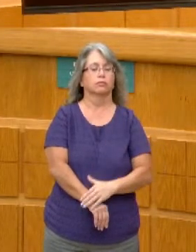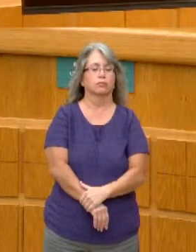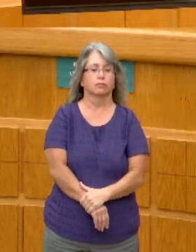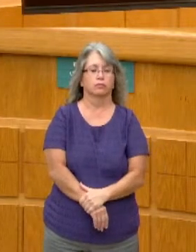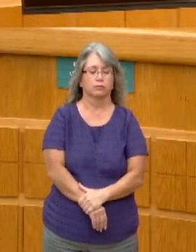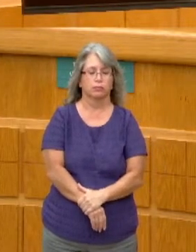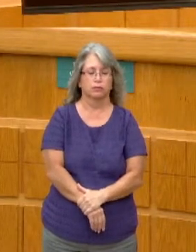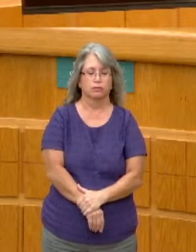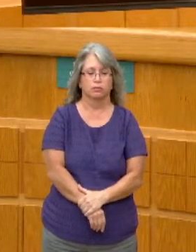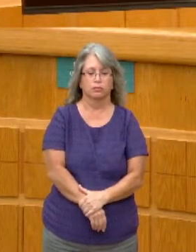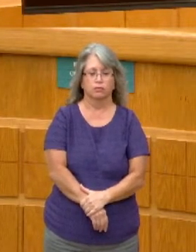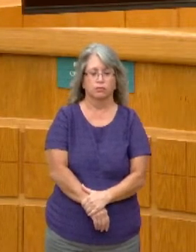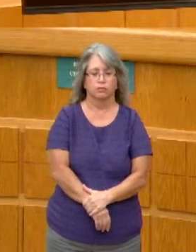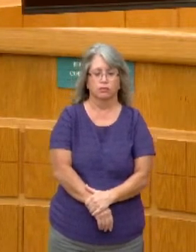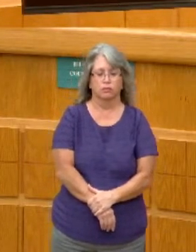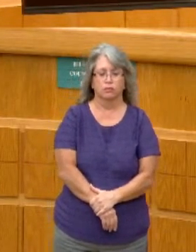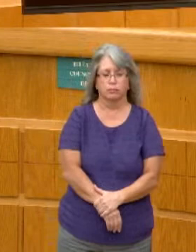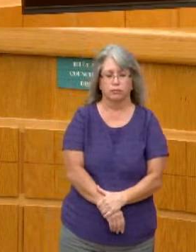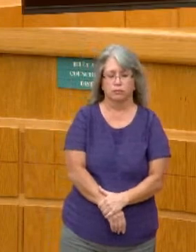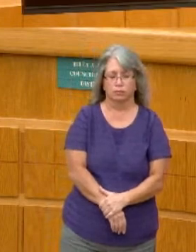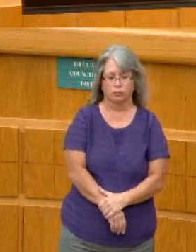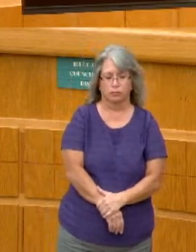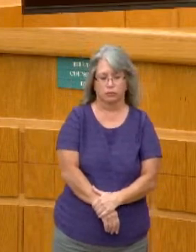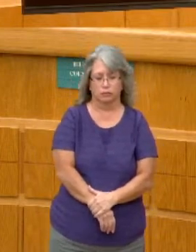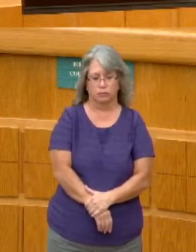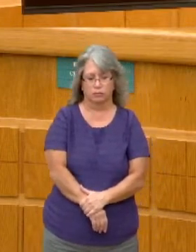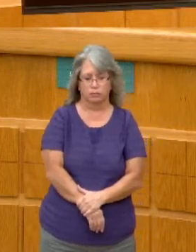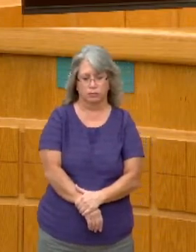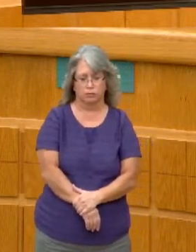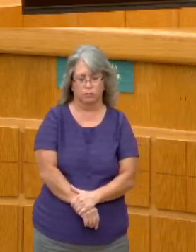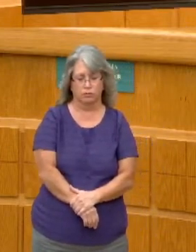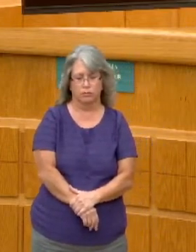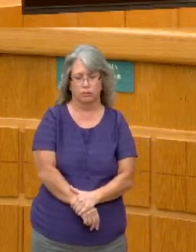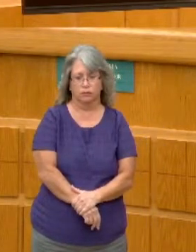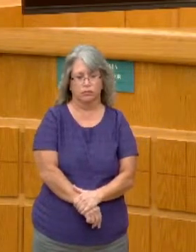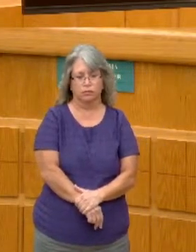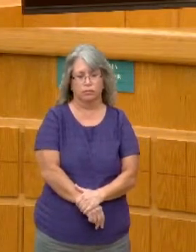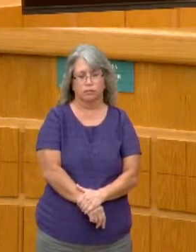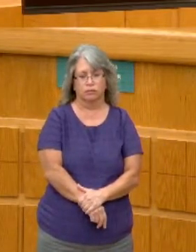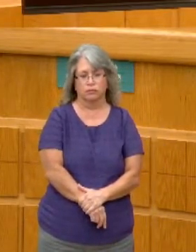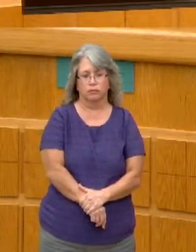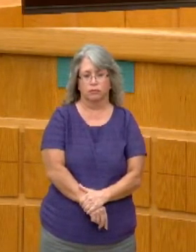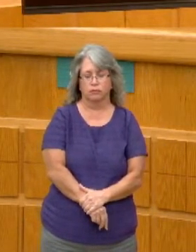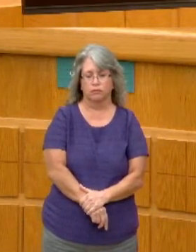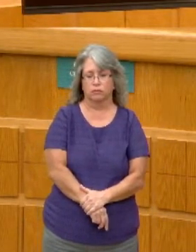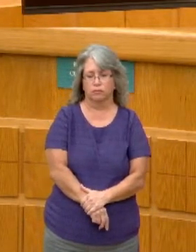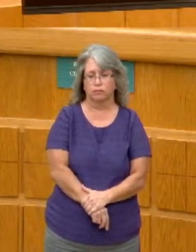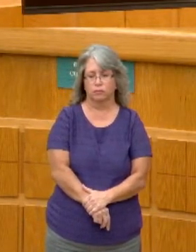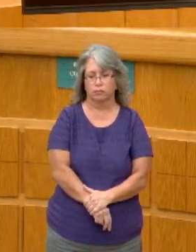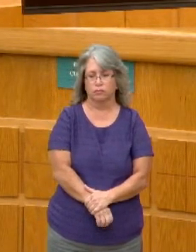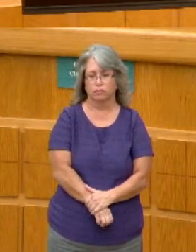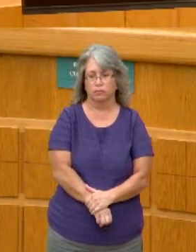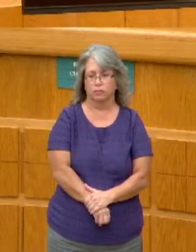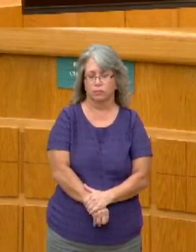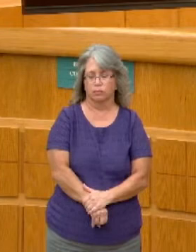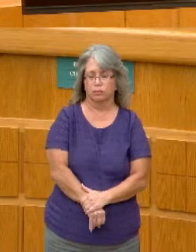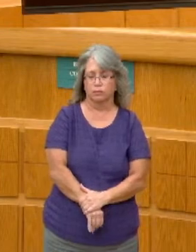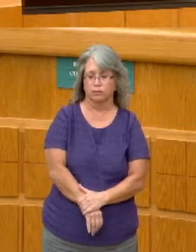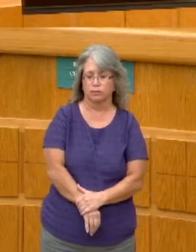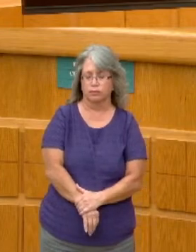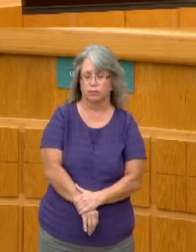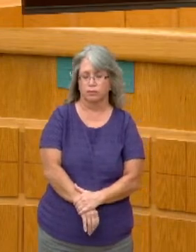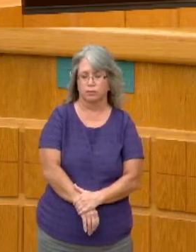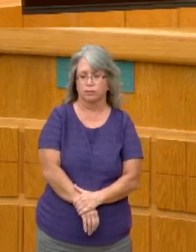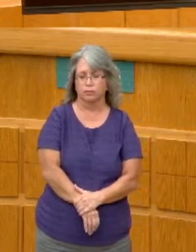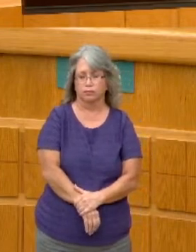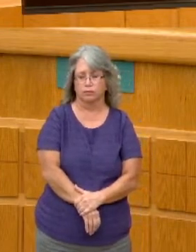Centros de Control de Enfermedades. El condado de Nueces se está preparando para proporcionar dosis de refuerzo de la vacuna Pfizer. También esperamos contar